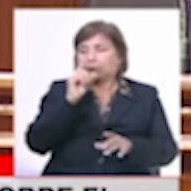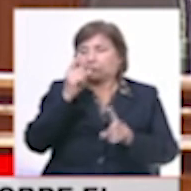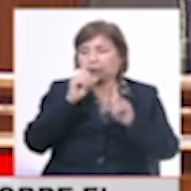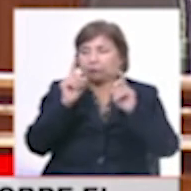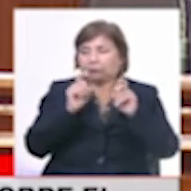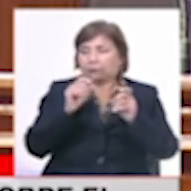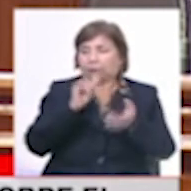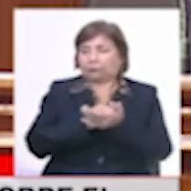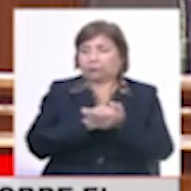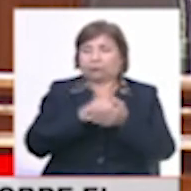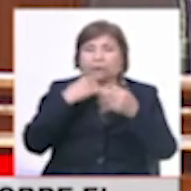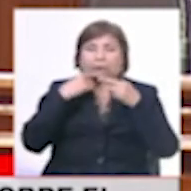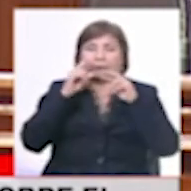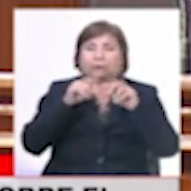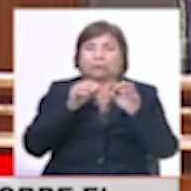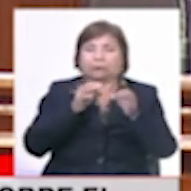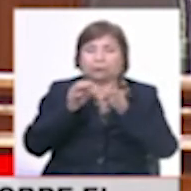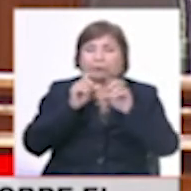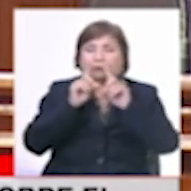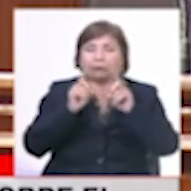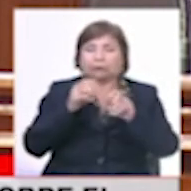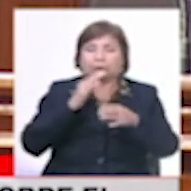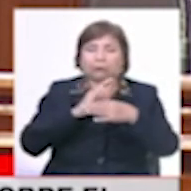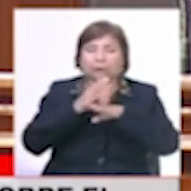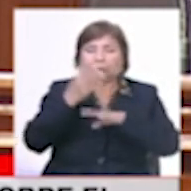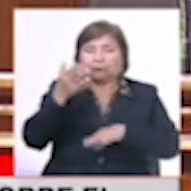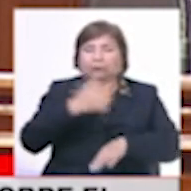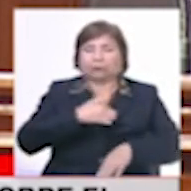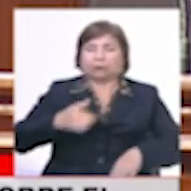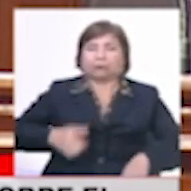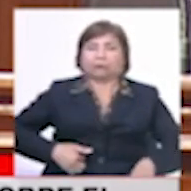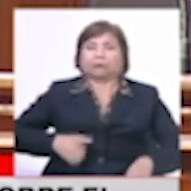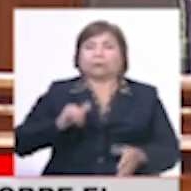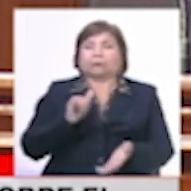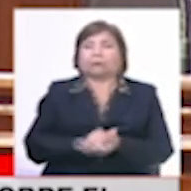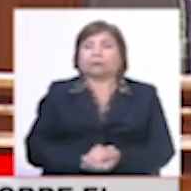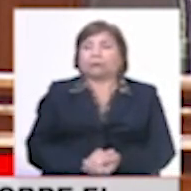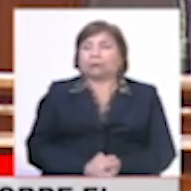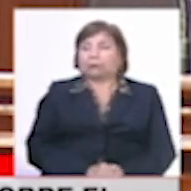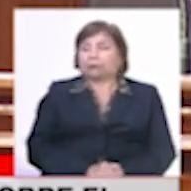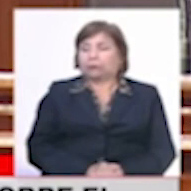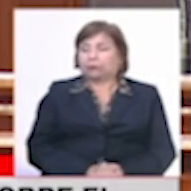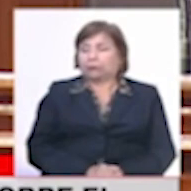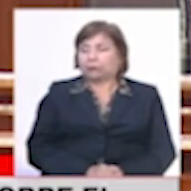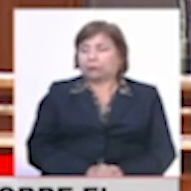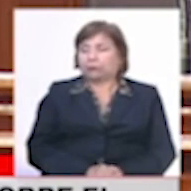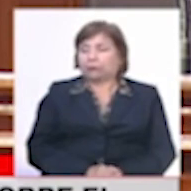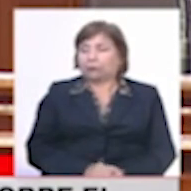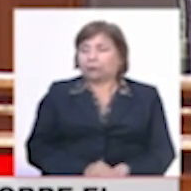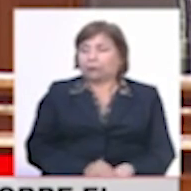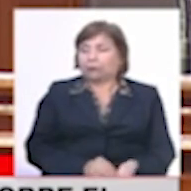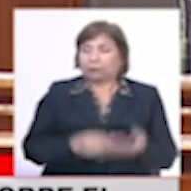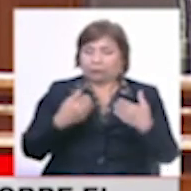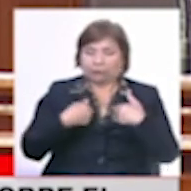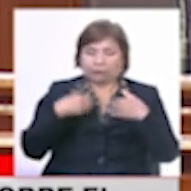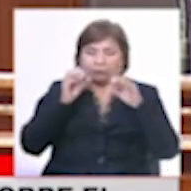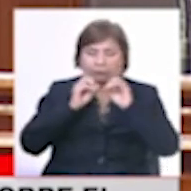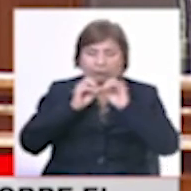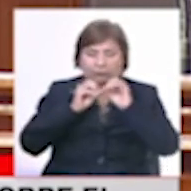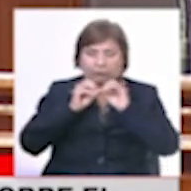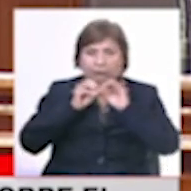consulta, que quisiera que lo vuelva a aclarar por su intermedio, señor presidente, por favor, para tenerlo clarísimo,